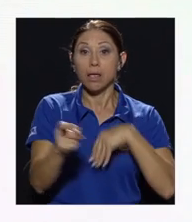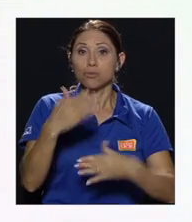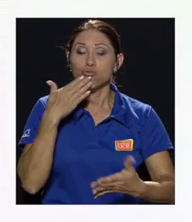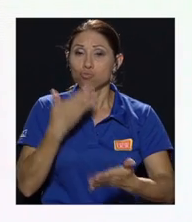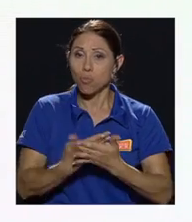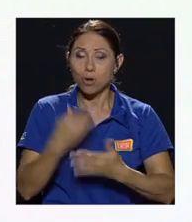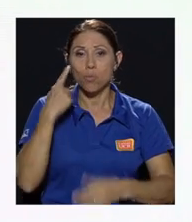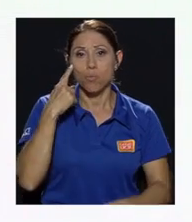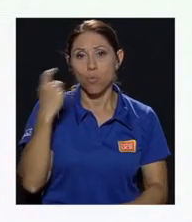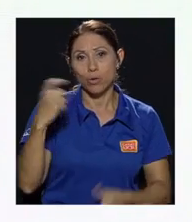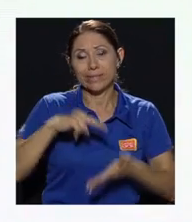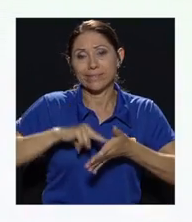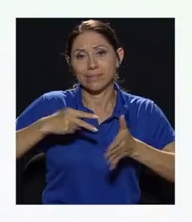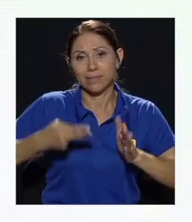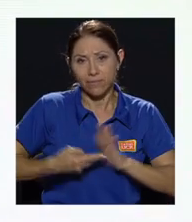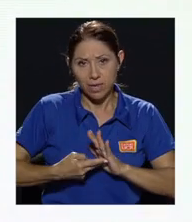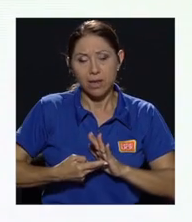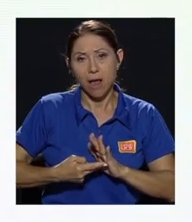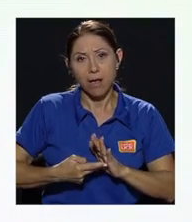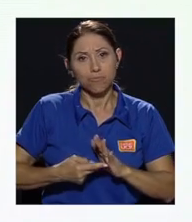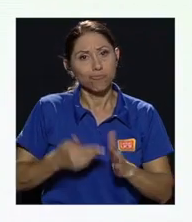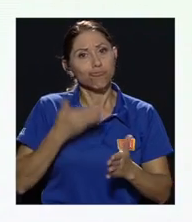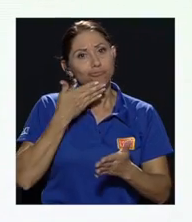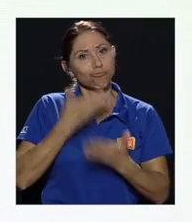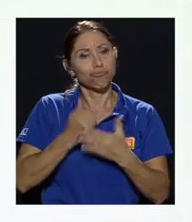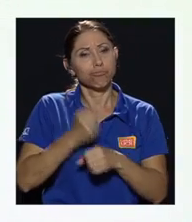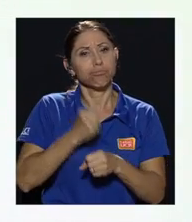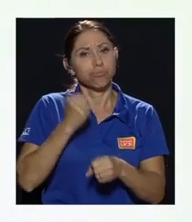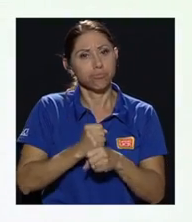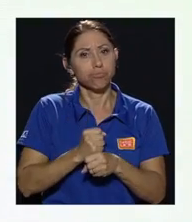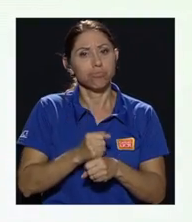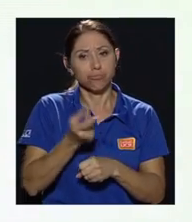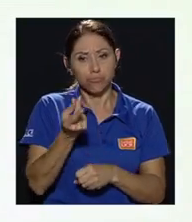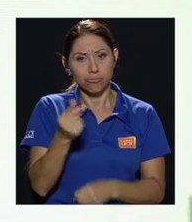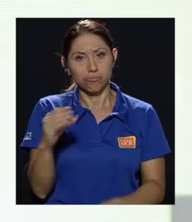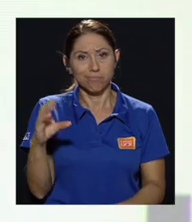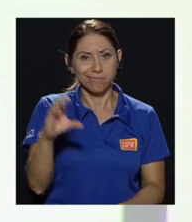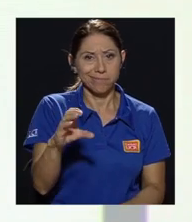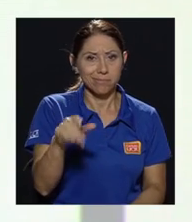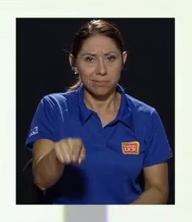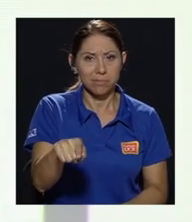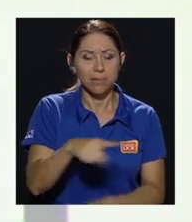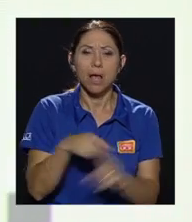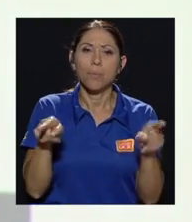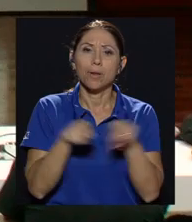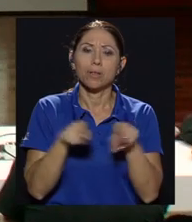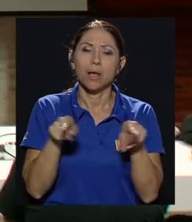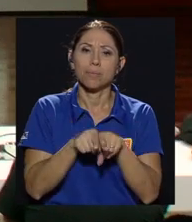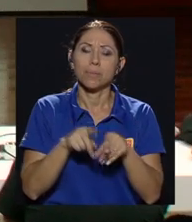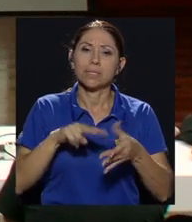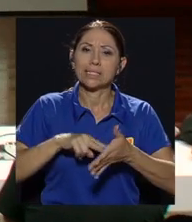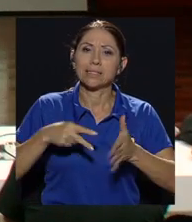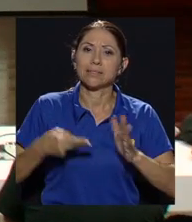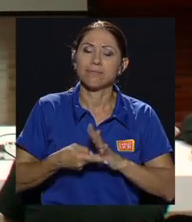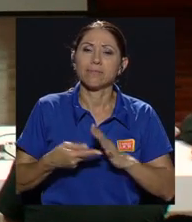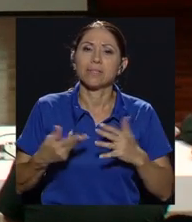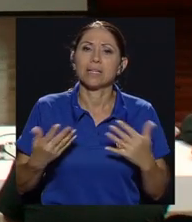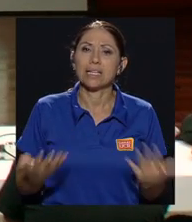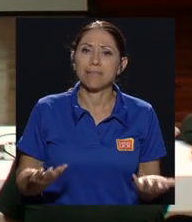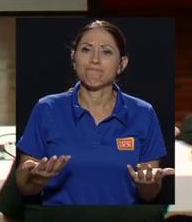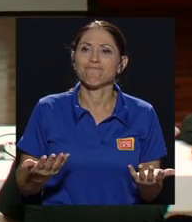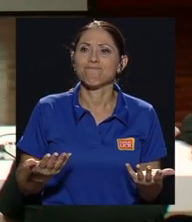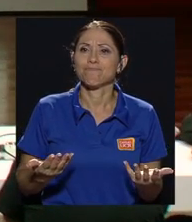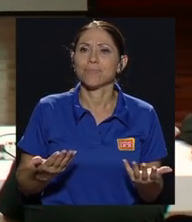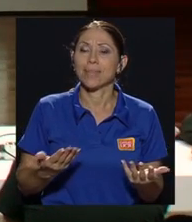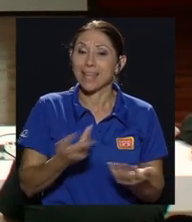significa que hubo una efectividad en la llegada de esos recursos, pero también el hecho de que